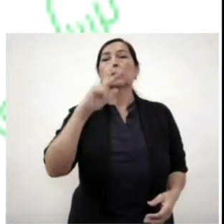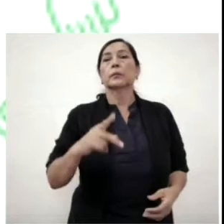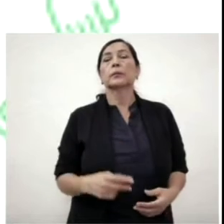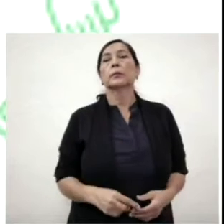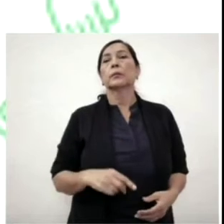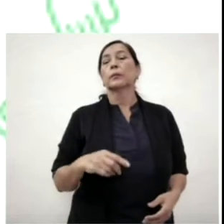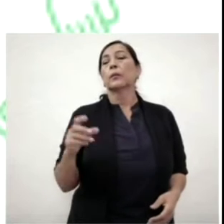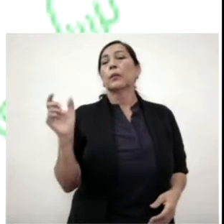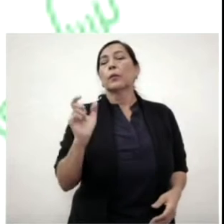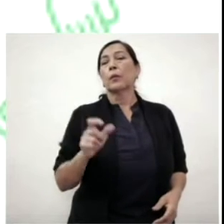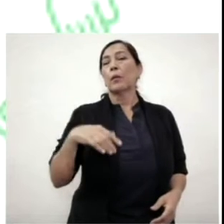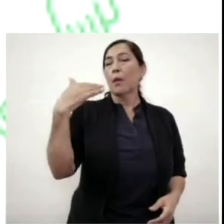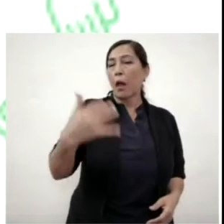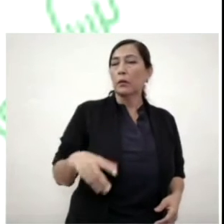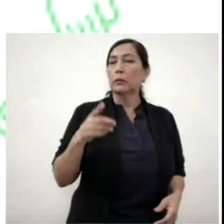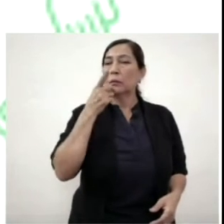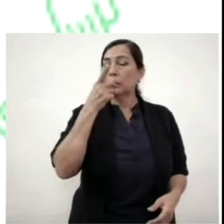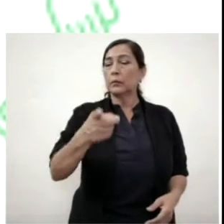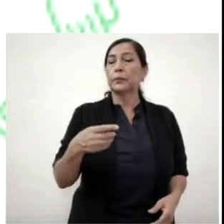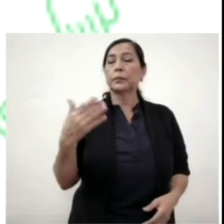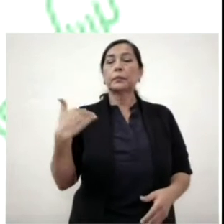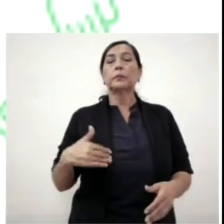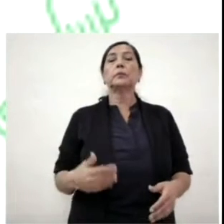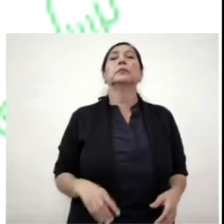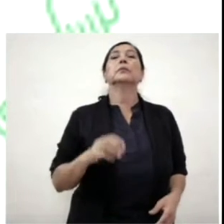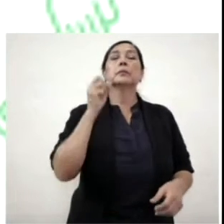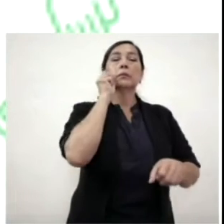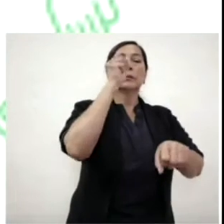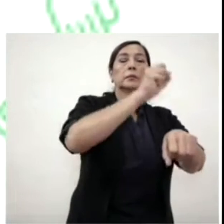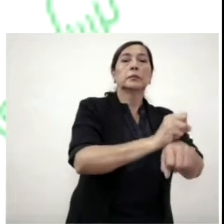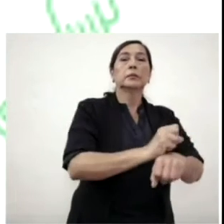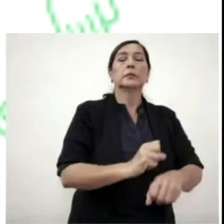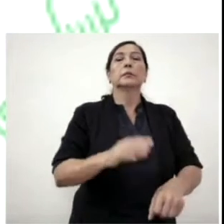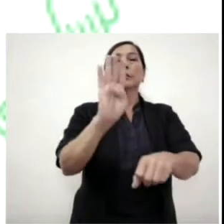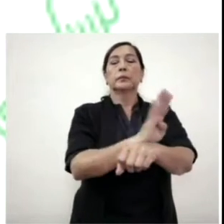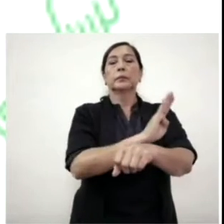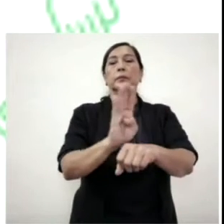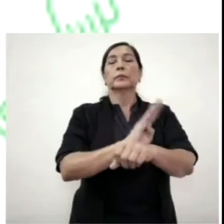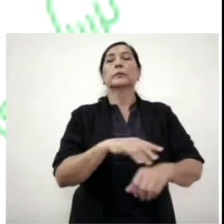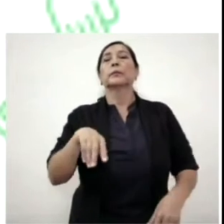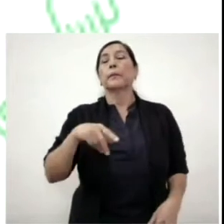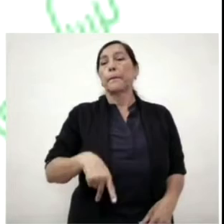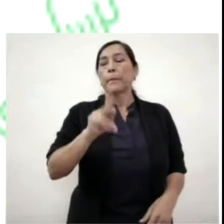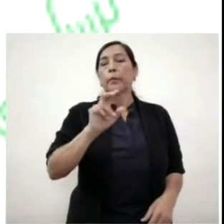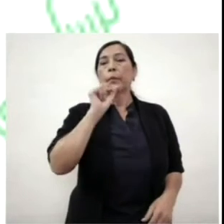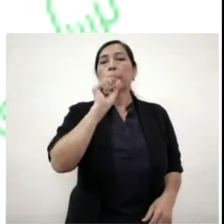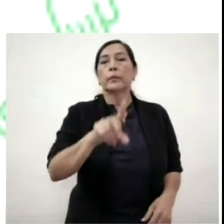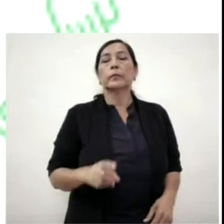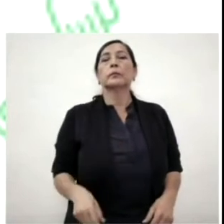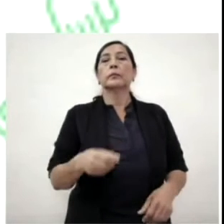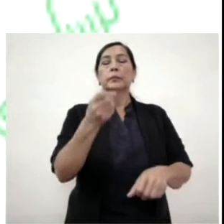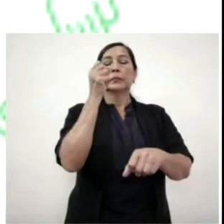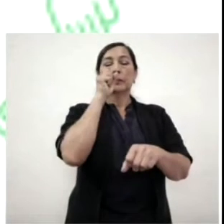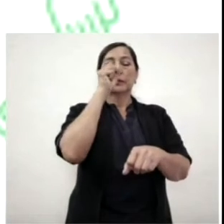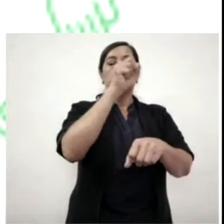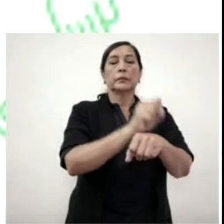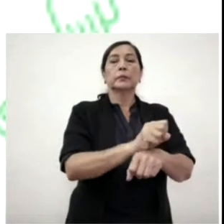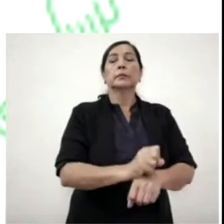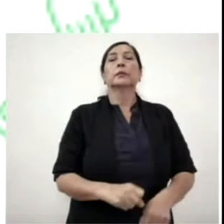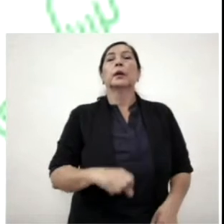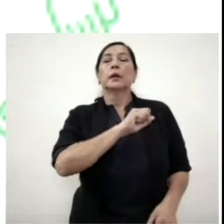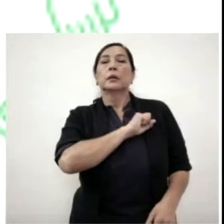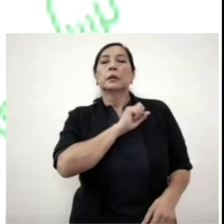mencionamos, encabezados desde la Secretaría del Bienestar. Pero también estarán participando Secretaría de Salud, el Sistema DIF